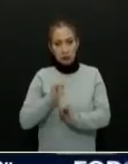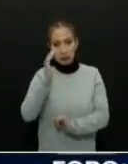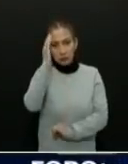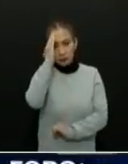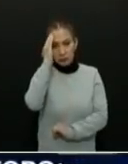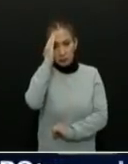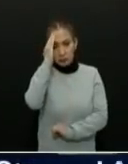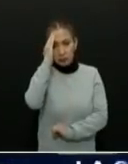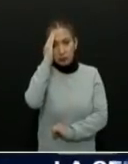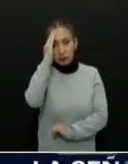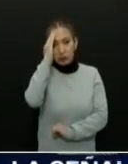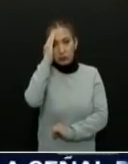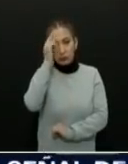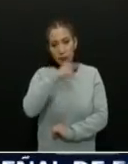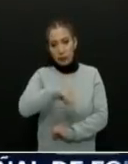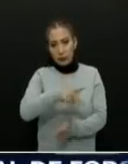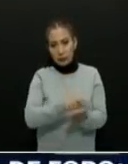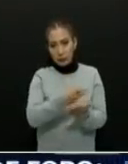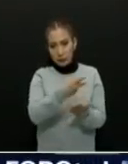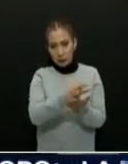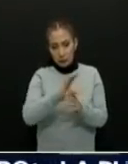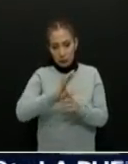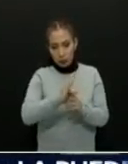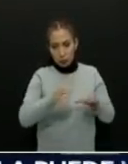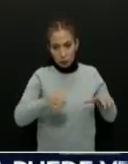de este premio